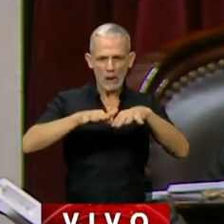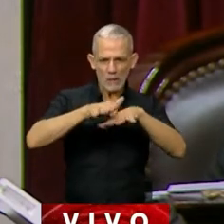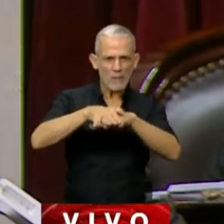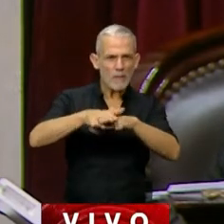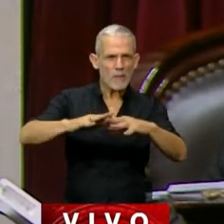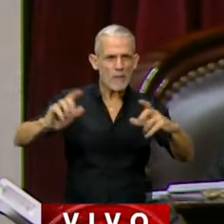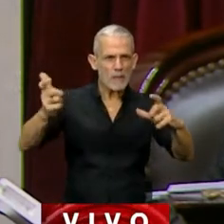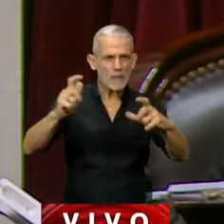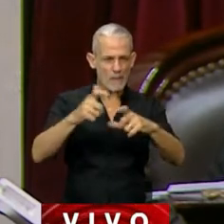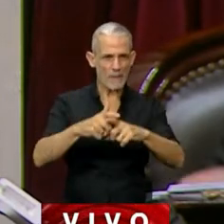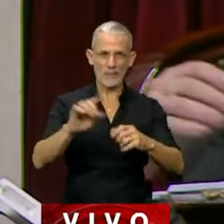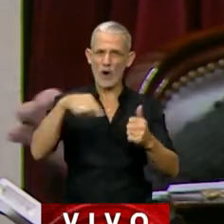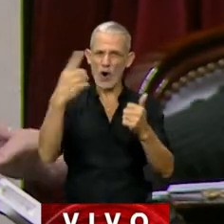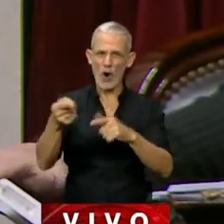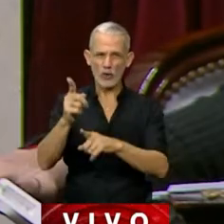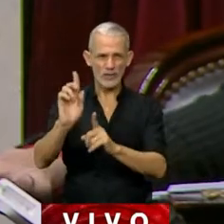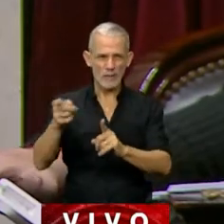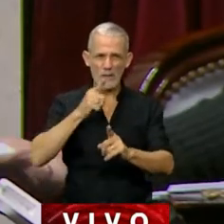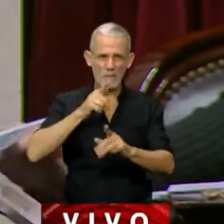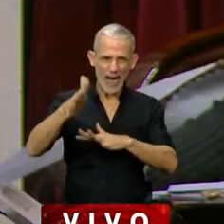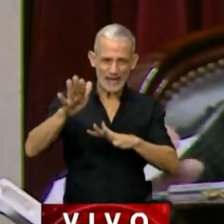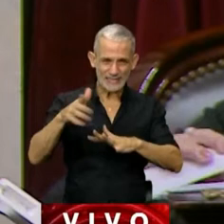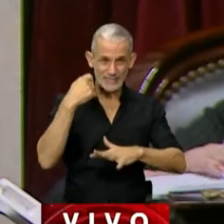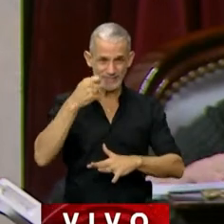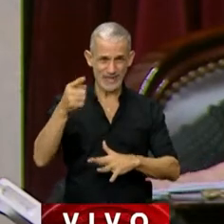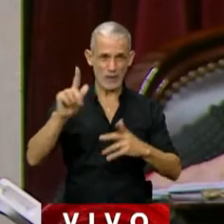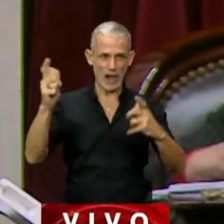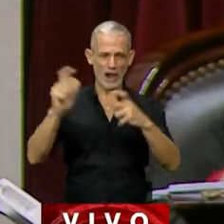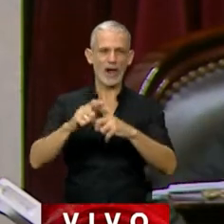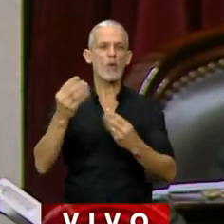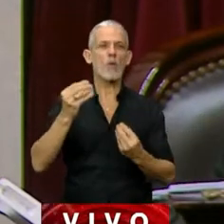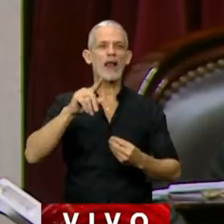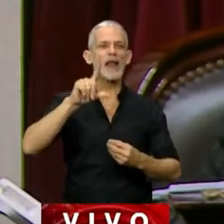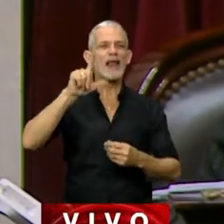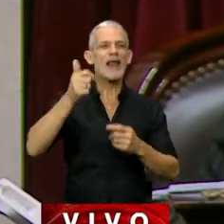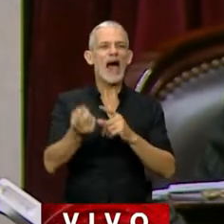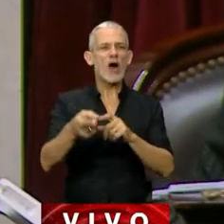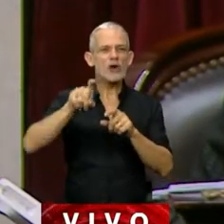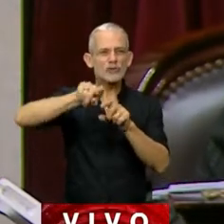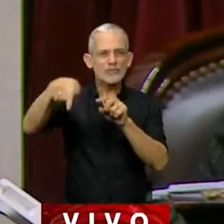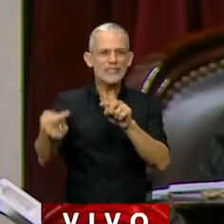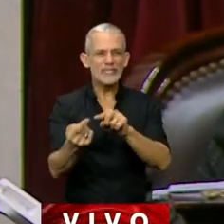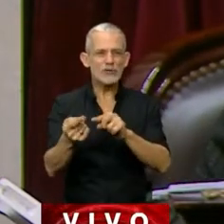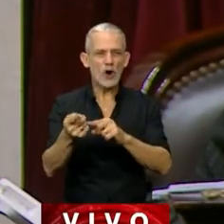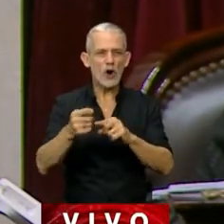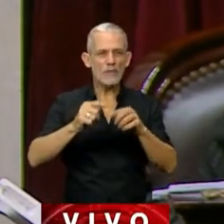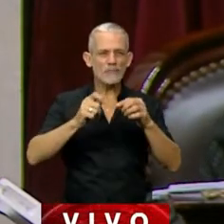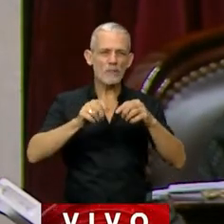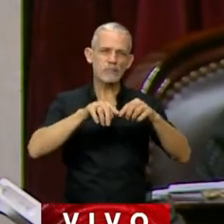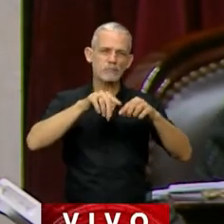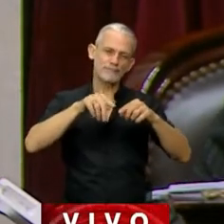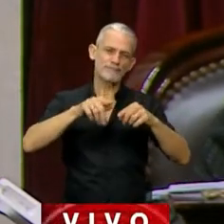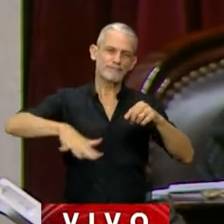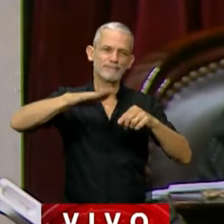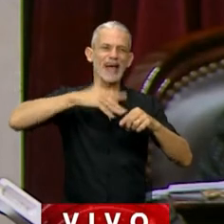dañada. Otra especie que también atravesaba un momento complejo fue el langostino en toda la zona del Golfo San